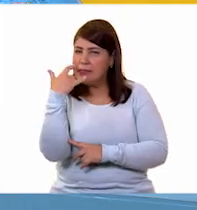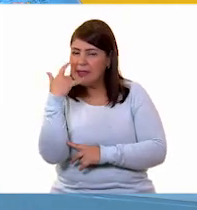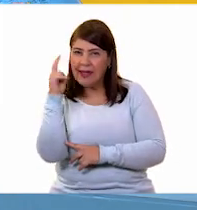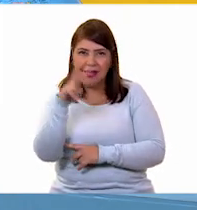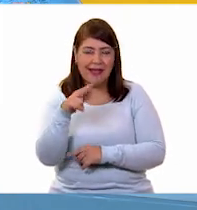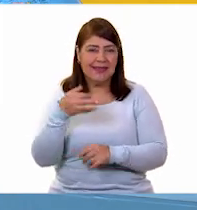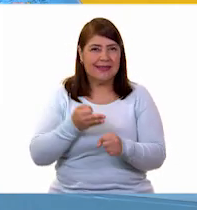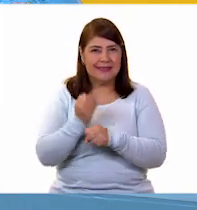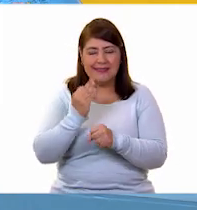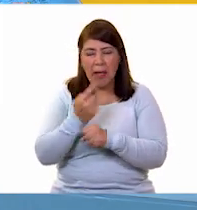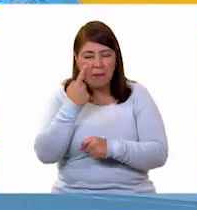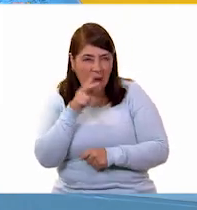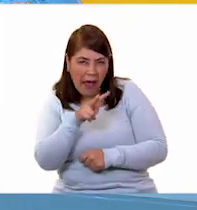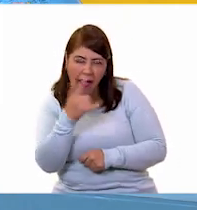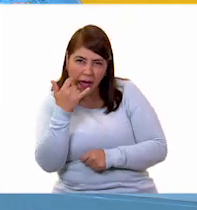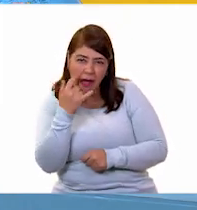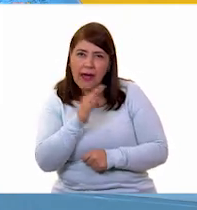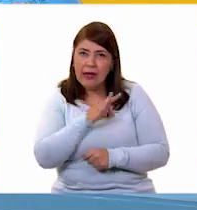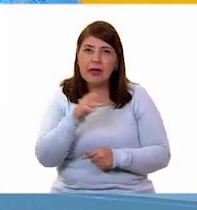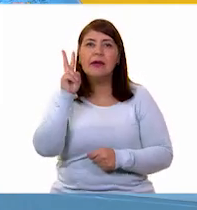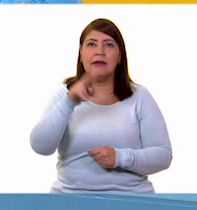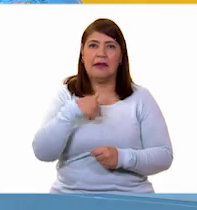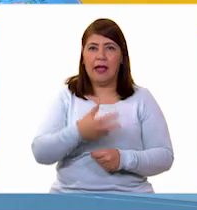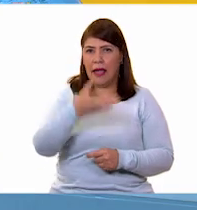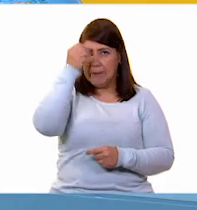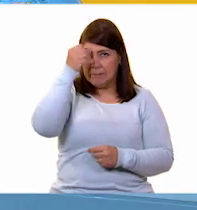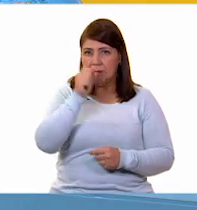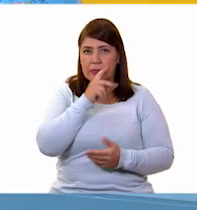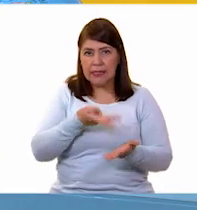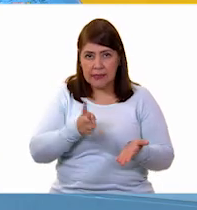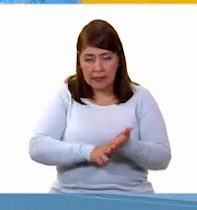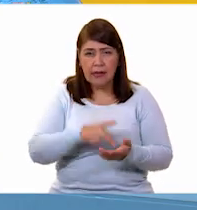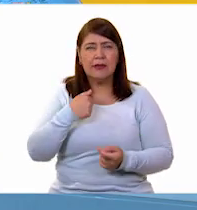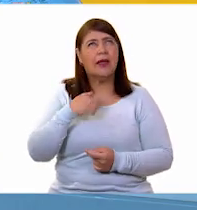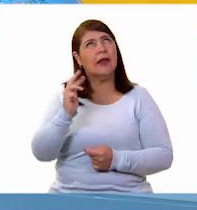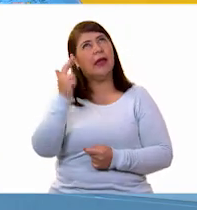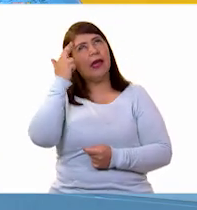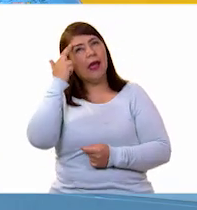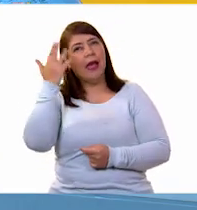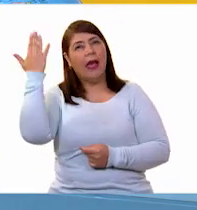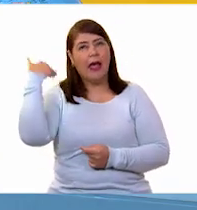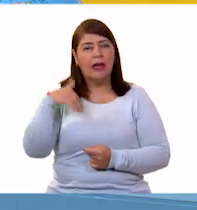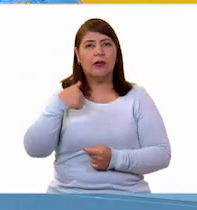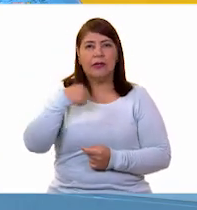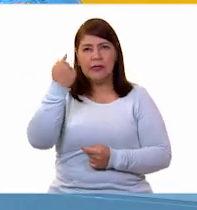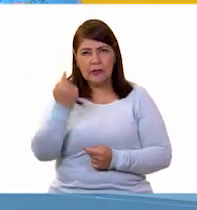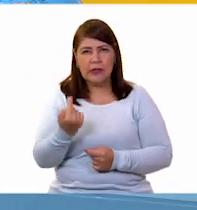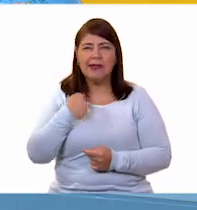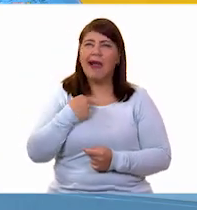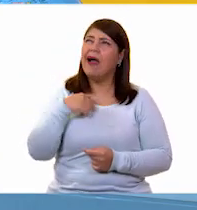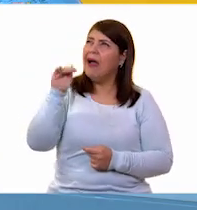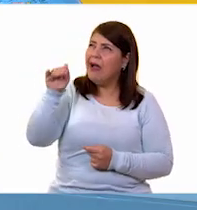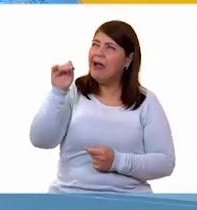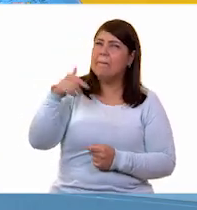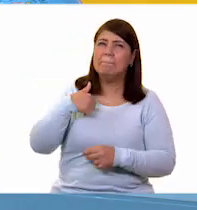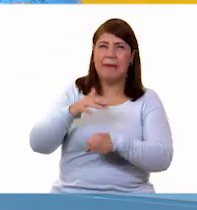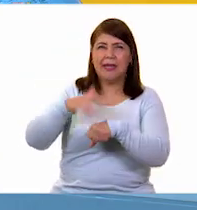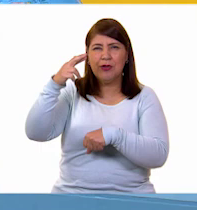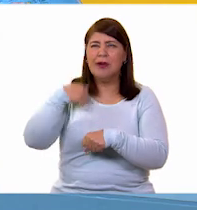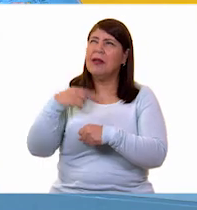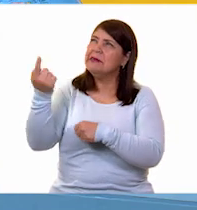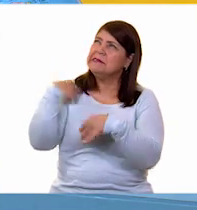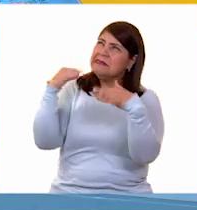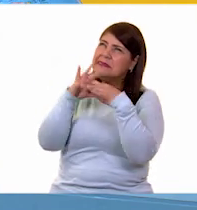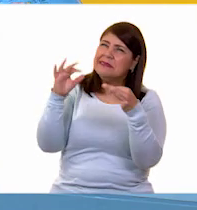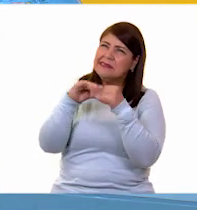muchísimo y también que aprendieron mucho. Y este video me recordó cuando yo era chiquitita y estaba en la primaria y siempre le pedí apoyo a mi hermana mayor para que me